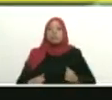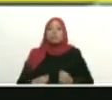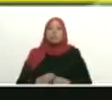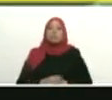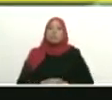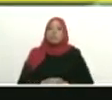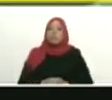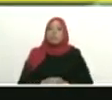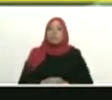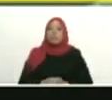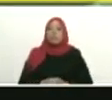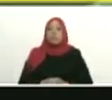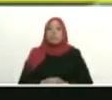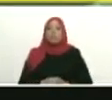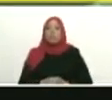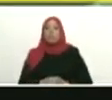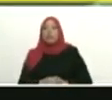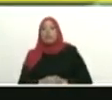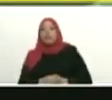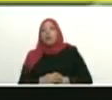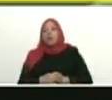poder